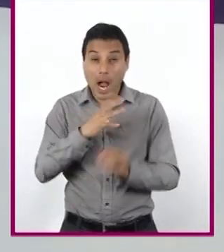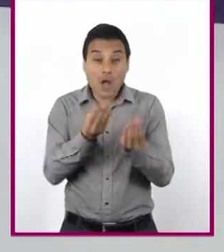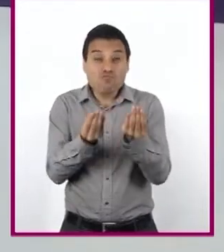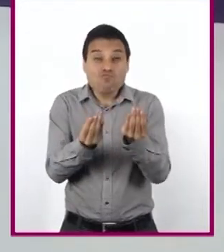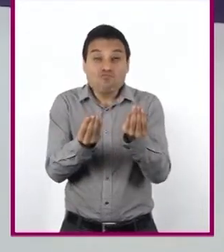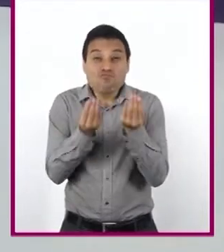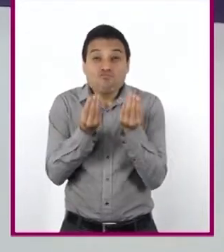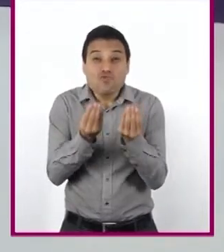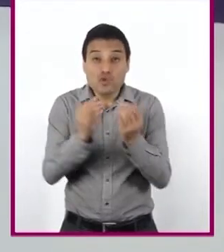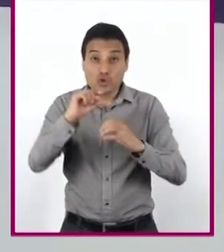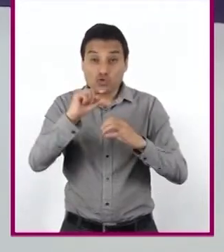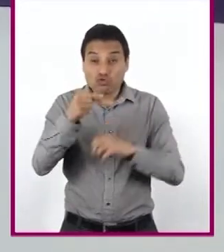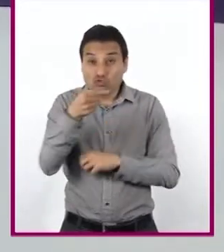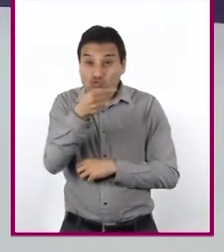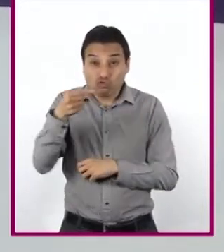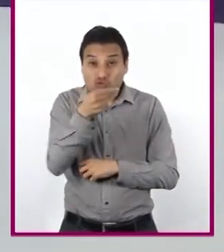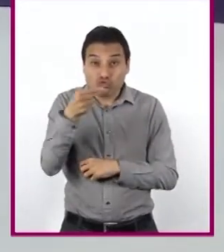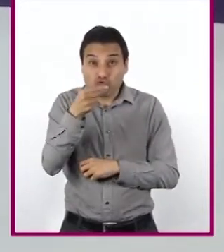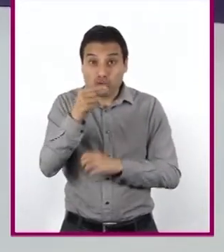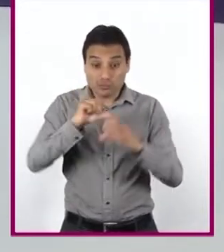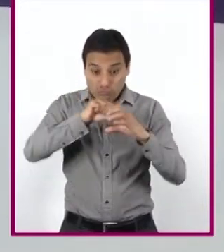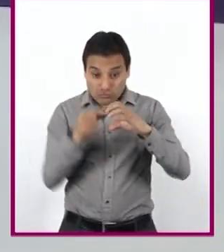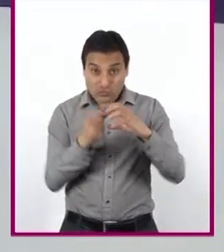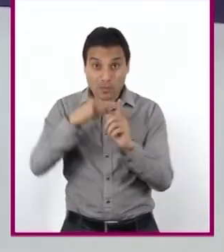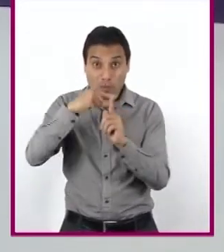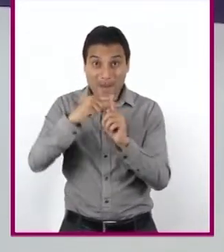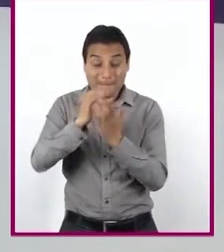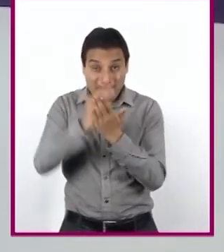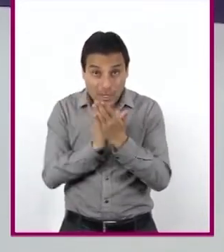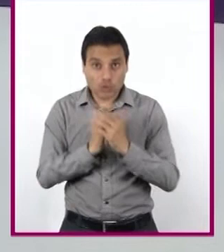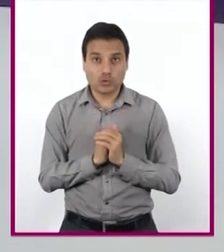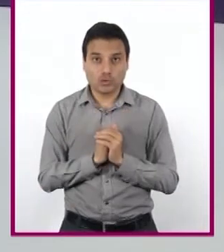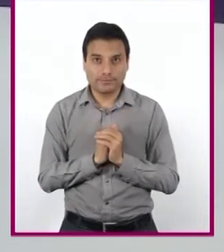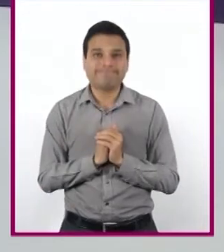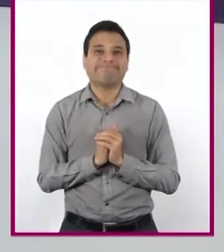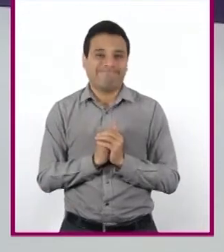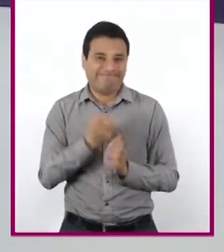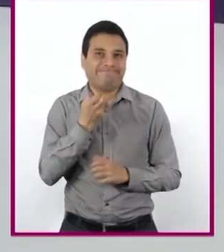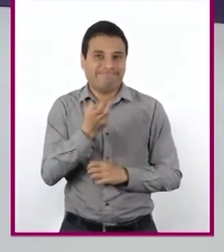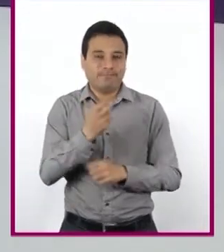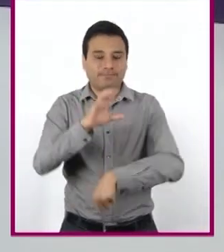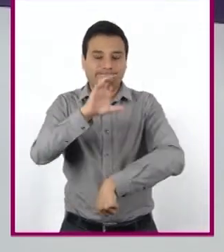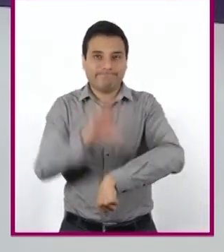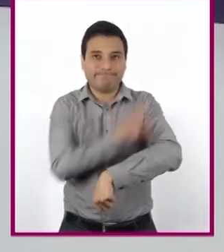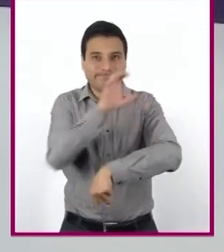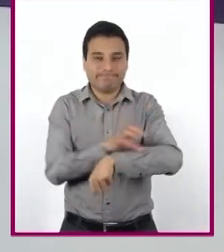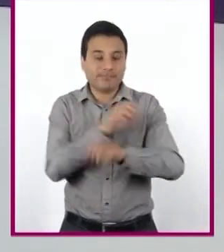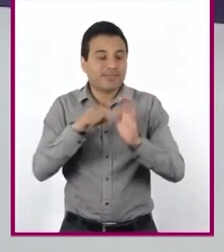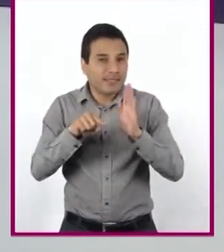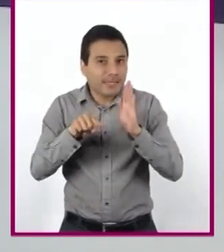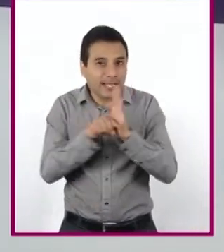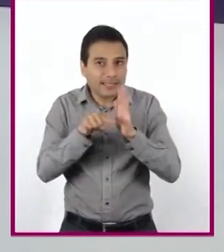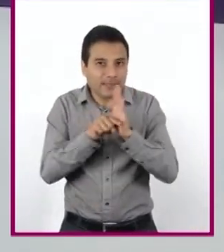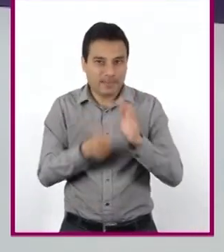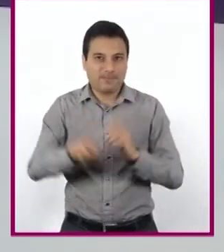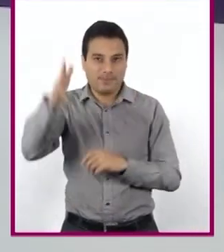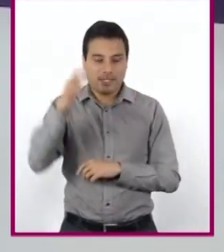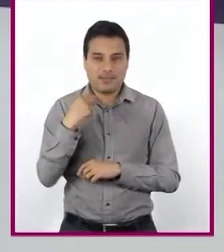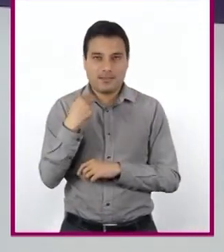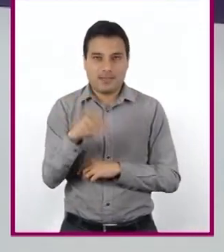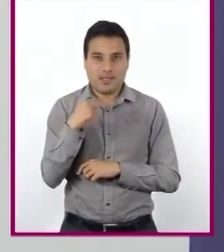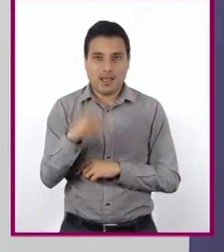mayor número de electrones que de protones, su carga es negativa y son llamados aniones.